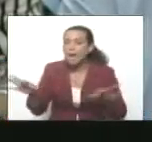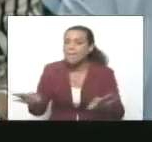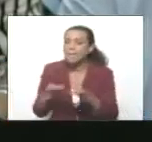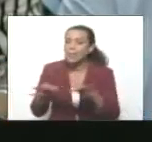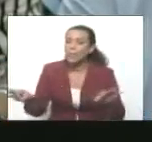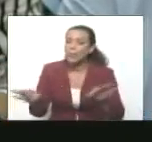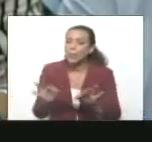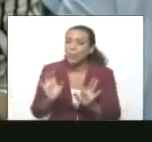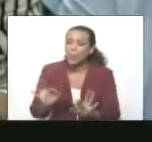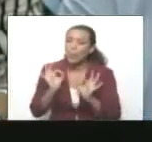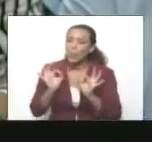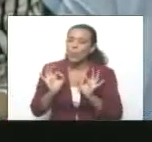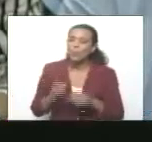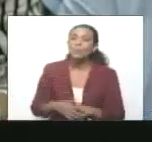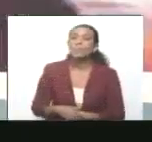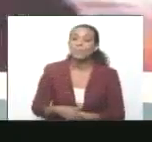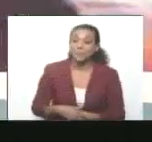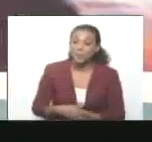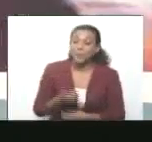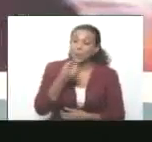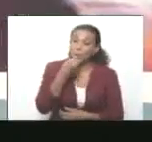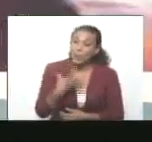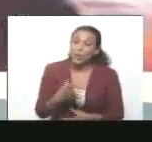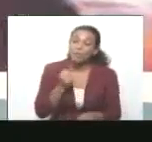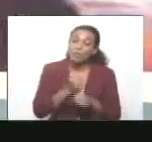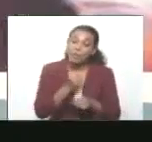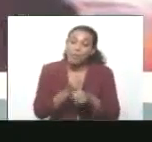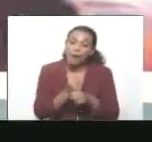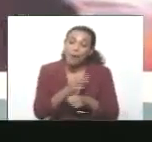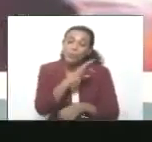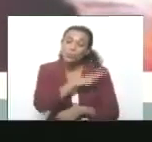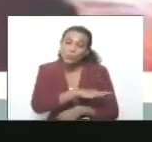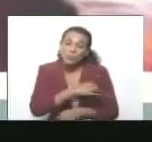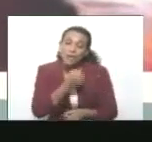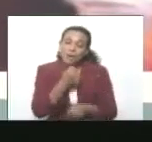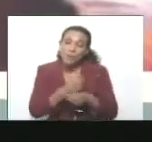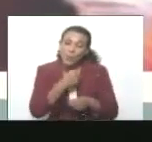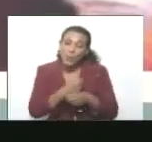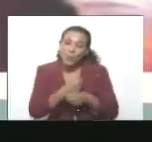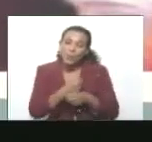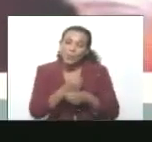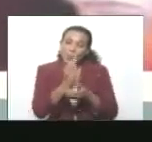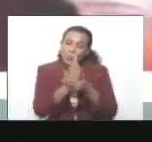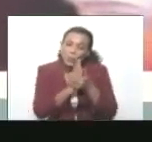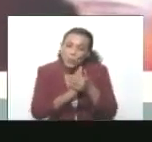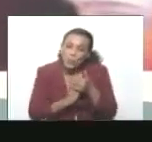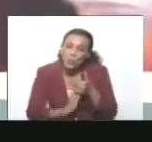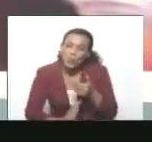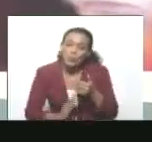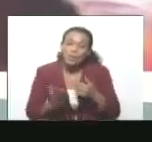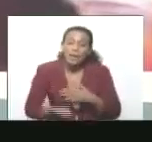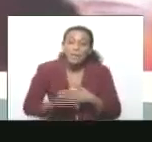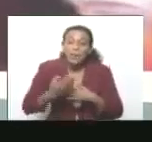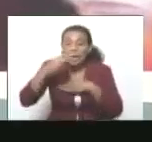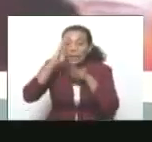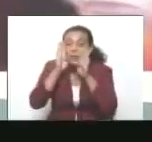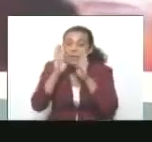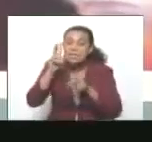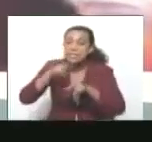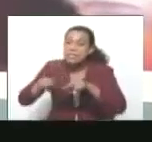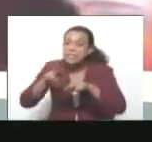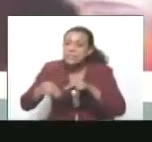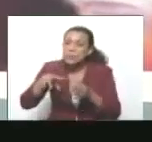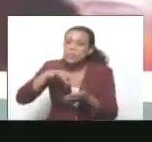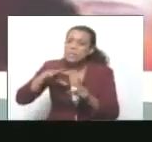y en coros. Oye, qué buena labor, ¿verdad? Una labor primordial, atender, que